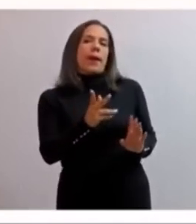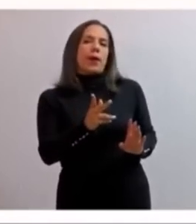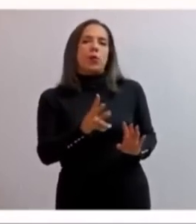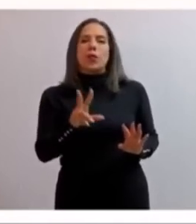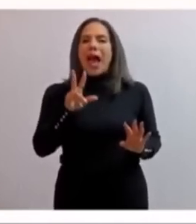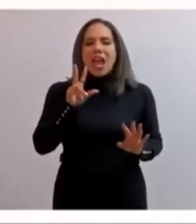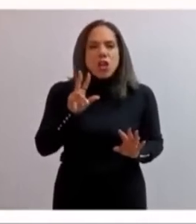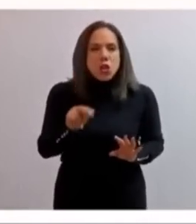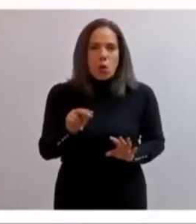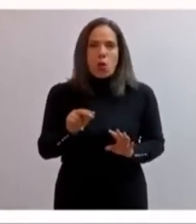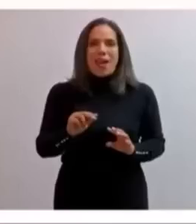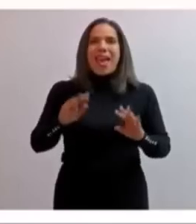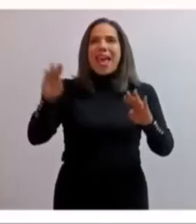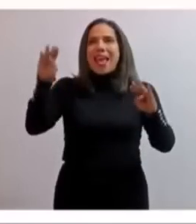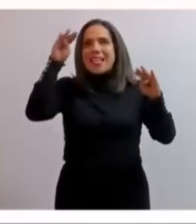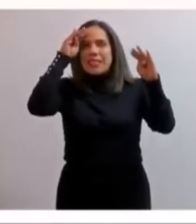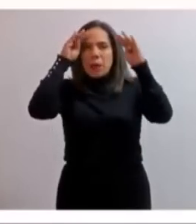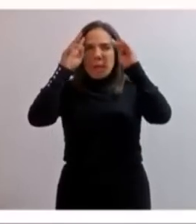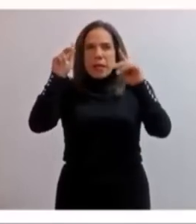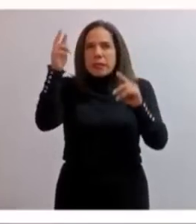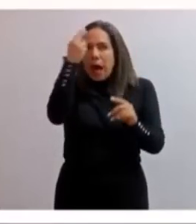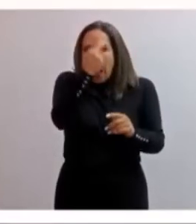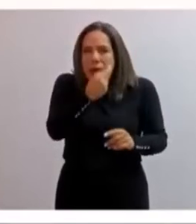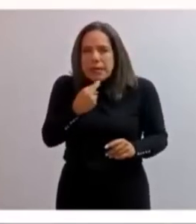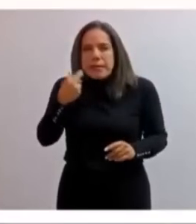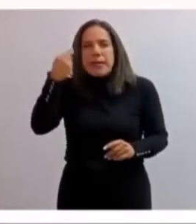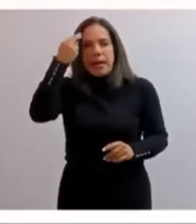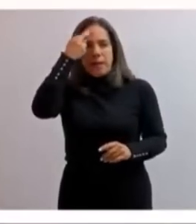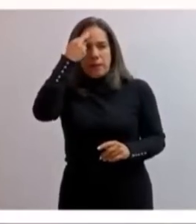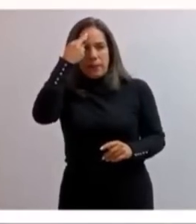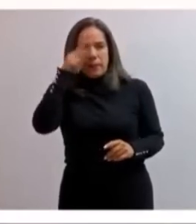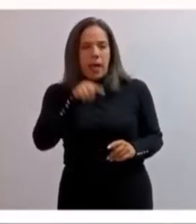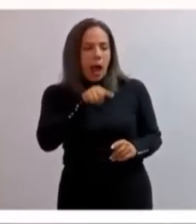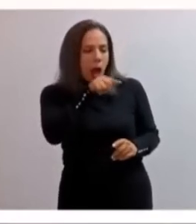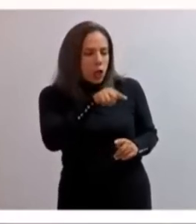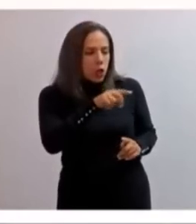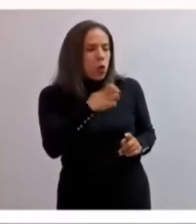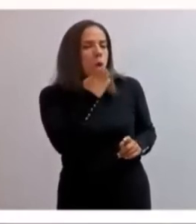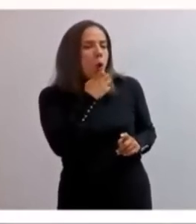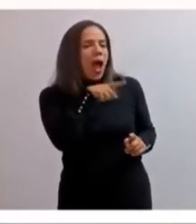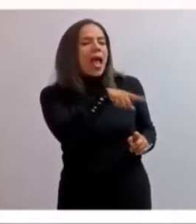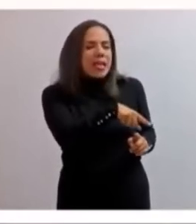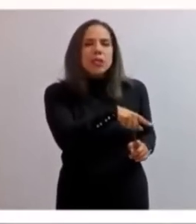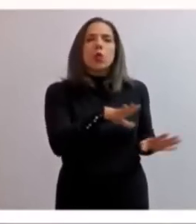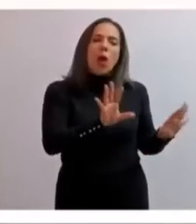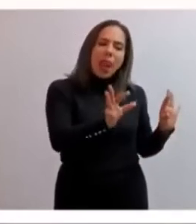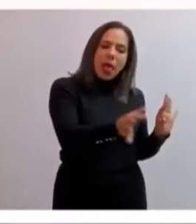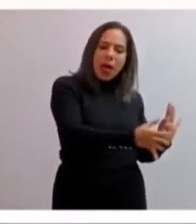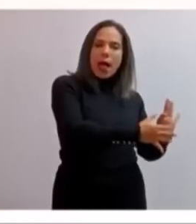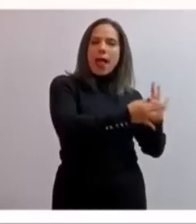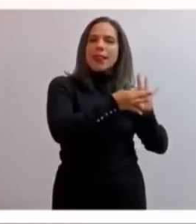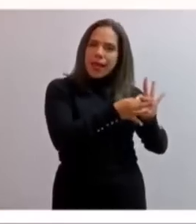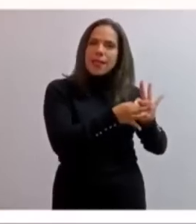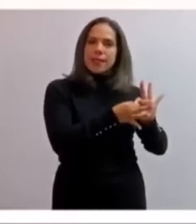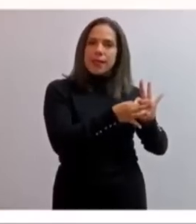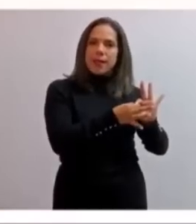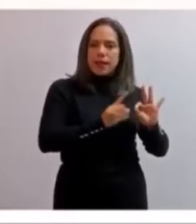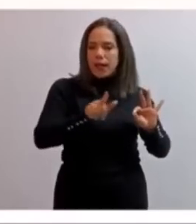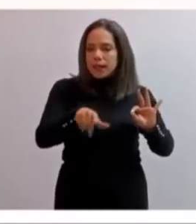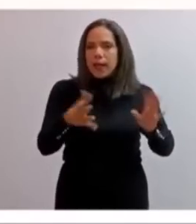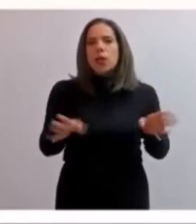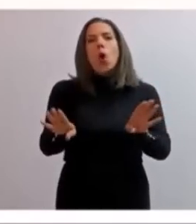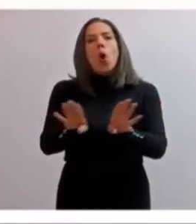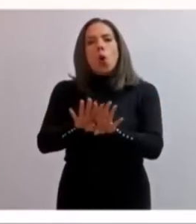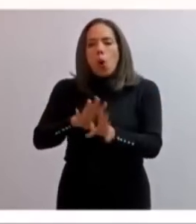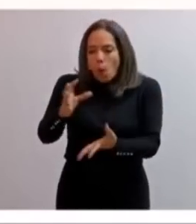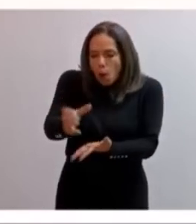es analizar hasta dónde la escuela puede acercarse, puede incidir, puede retomar,